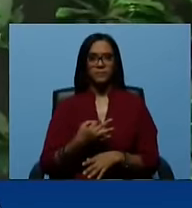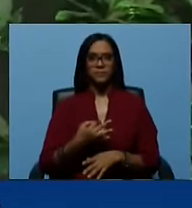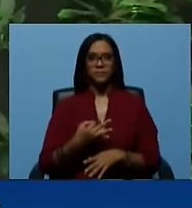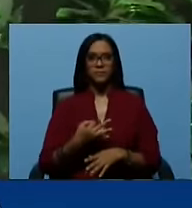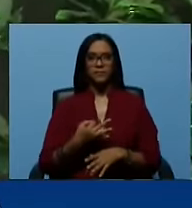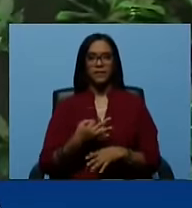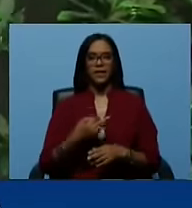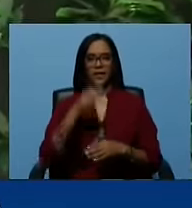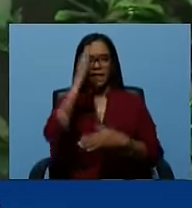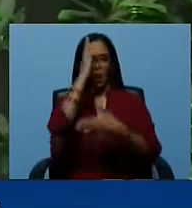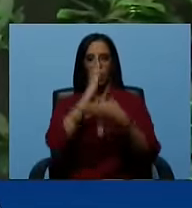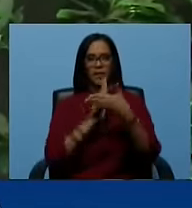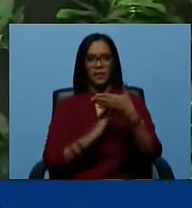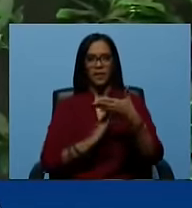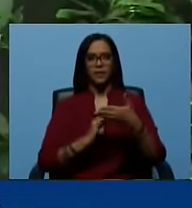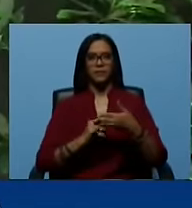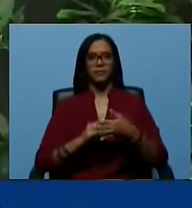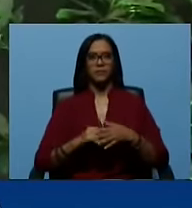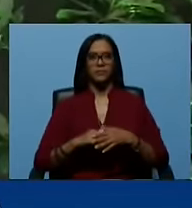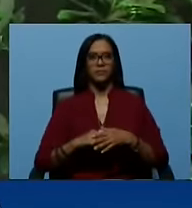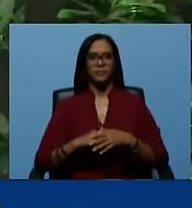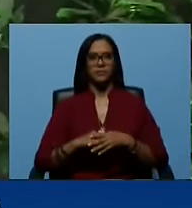de la humildad